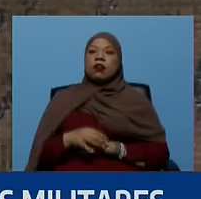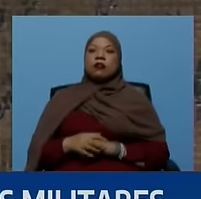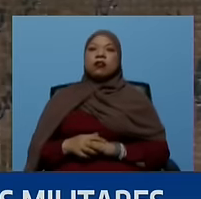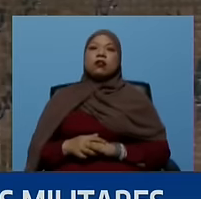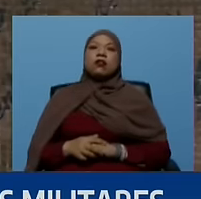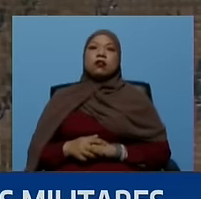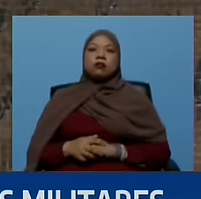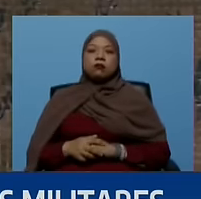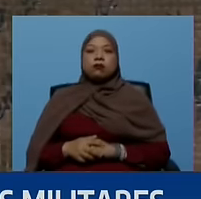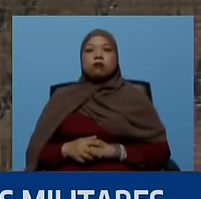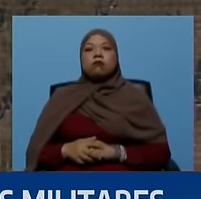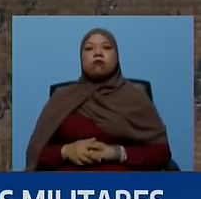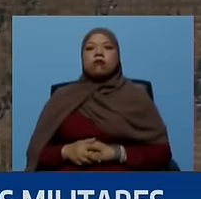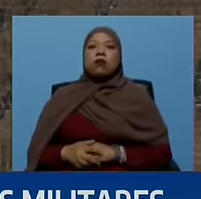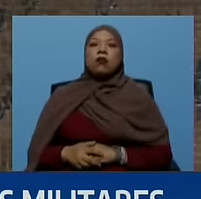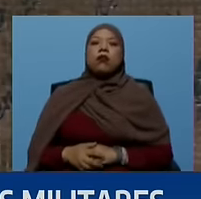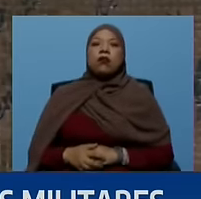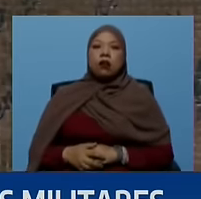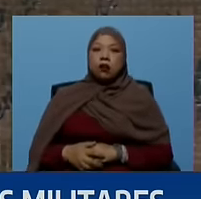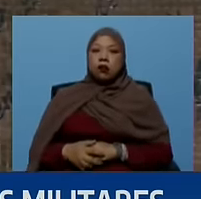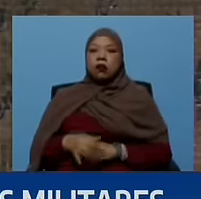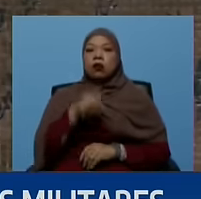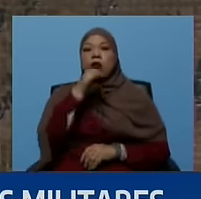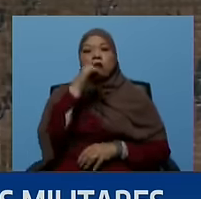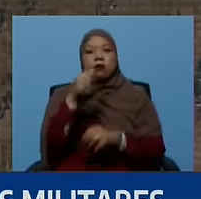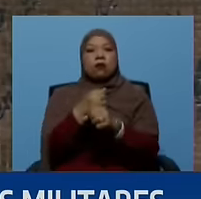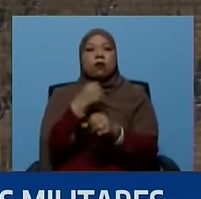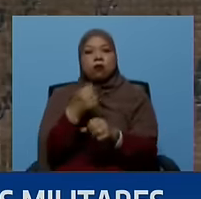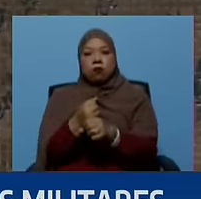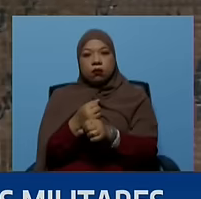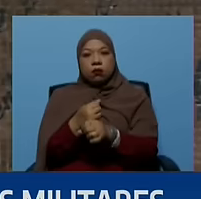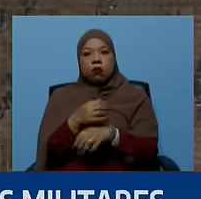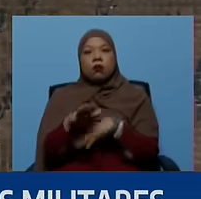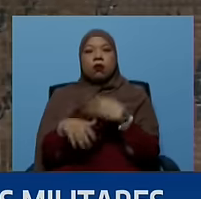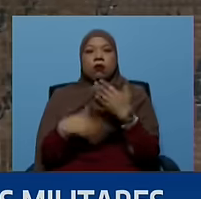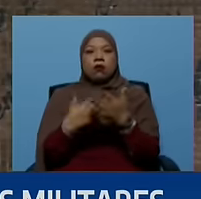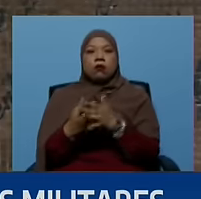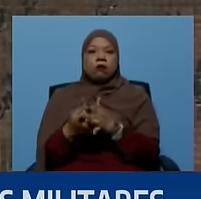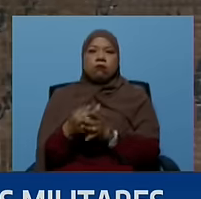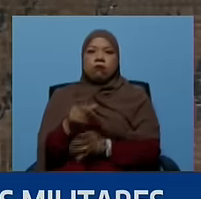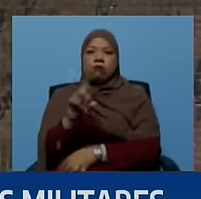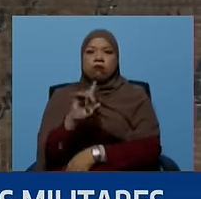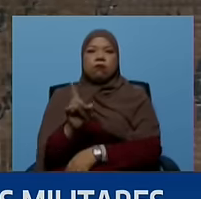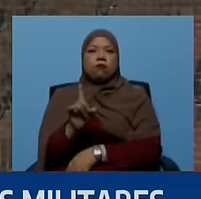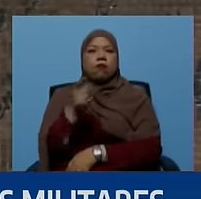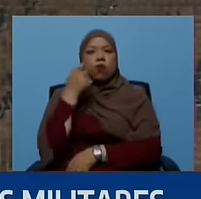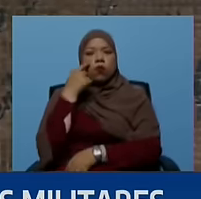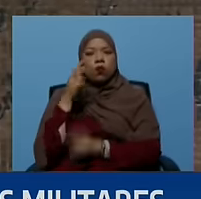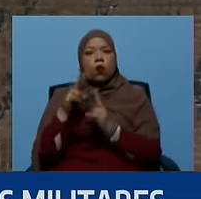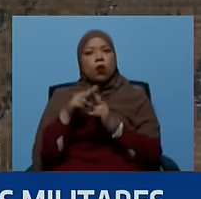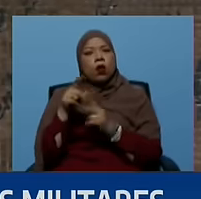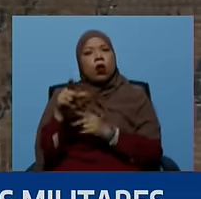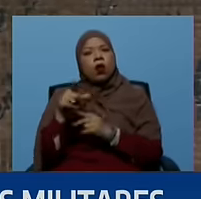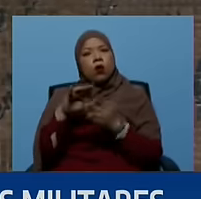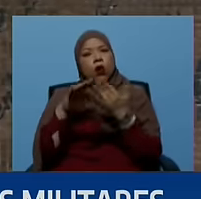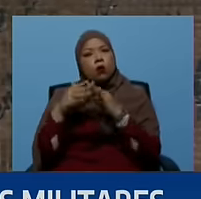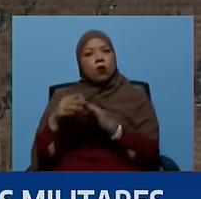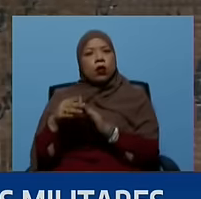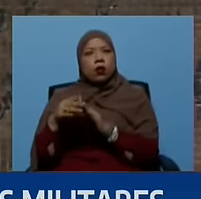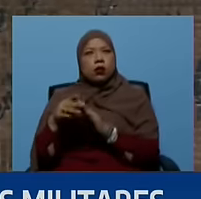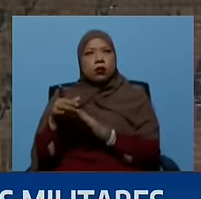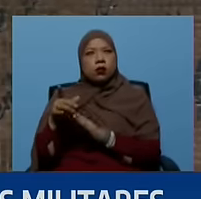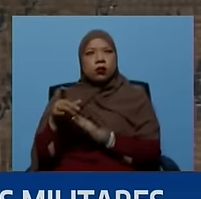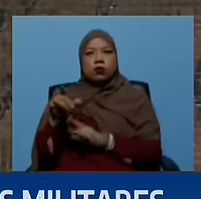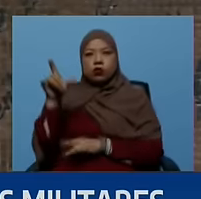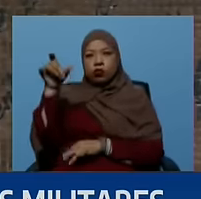todo empezó como decía Hugo Salinas Hugo vivía aquí en cerr grande quién de ustedes me dijo que vivía en Cerro grande